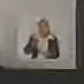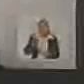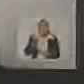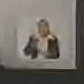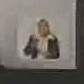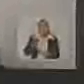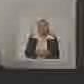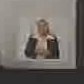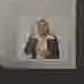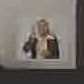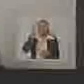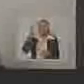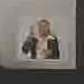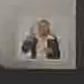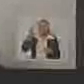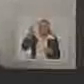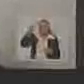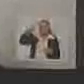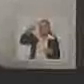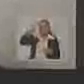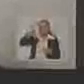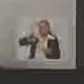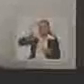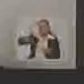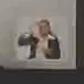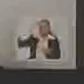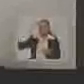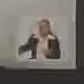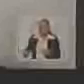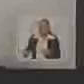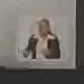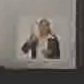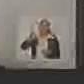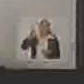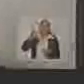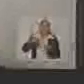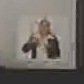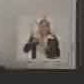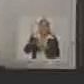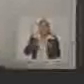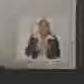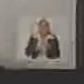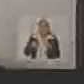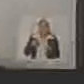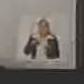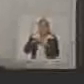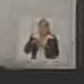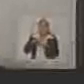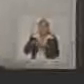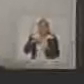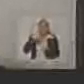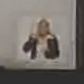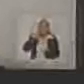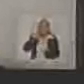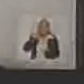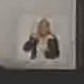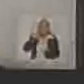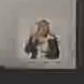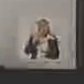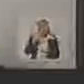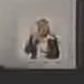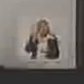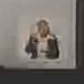de los parquímetros, del deprimido, de todos los temas que te han afectado en estos años. Por eso te